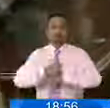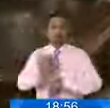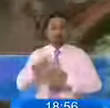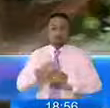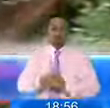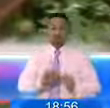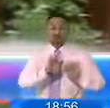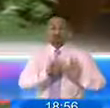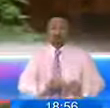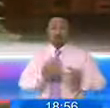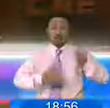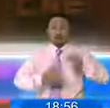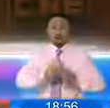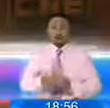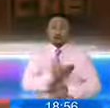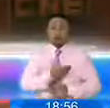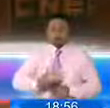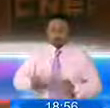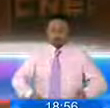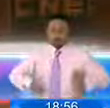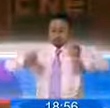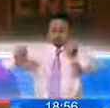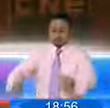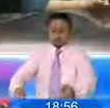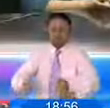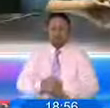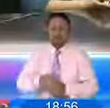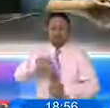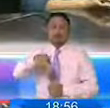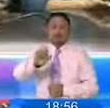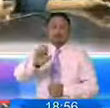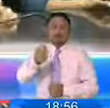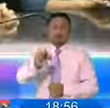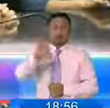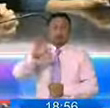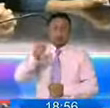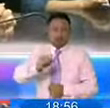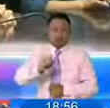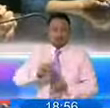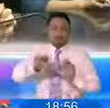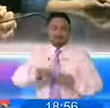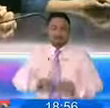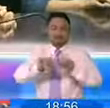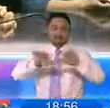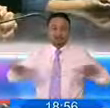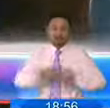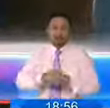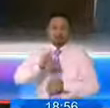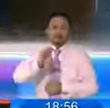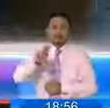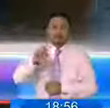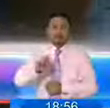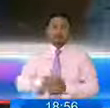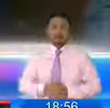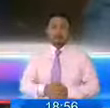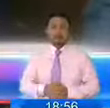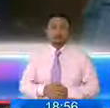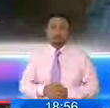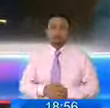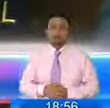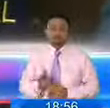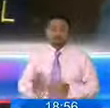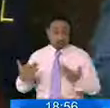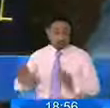por la secretaria jurídica de la presidencia, Joana Pesantes, al secretario general del CNE, Fausto Holguín. Estará el procedimiento